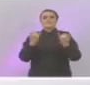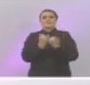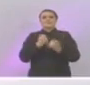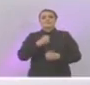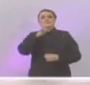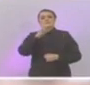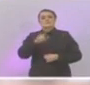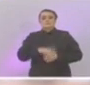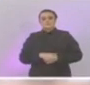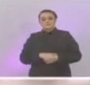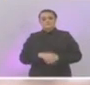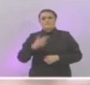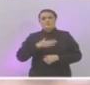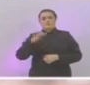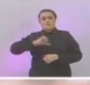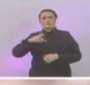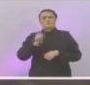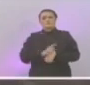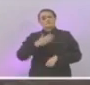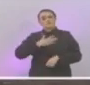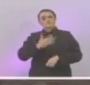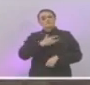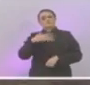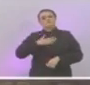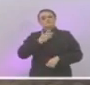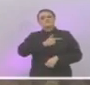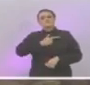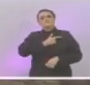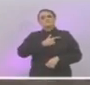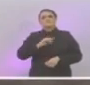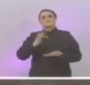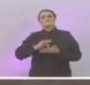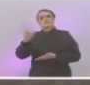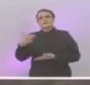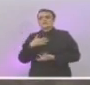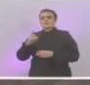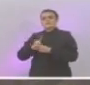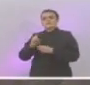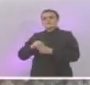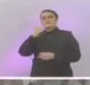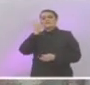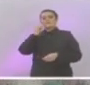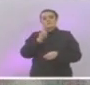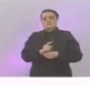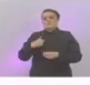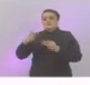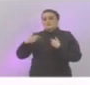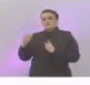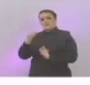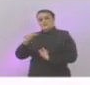Asimismo, el día de hoy me es muy grato anunciar que gracias a la donación voluntaria de los